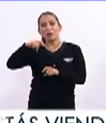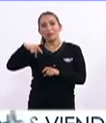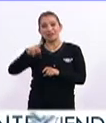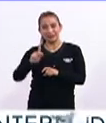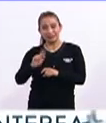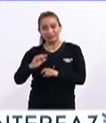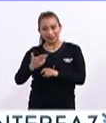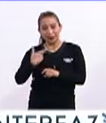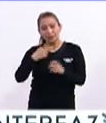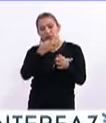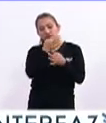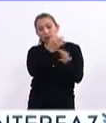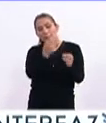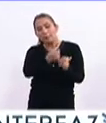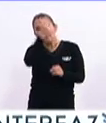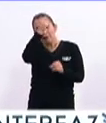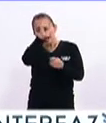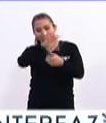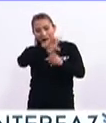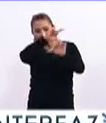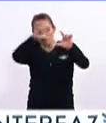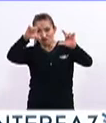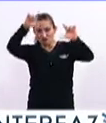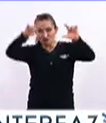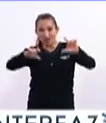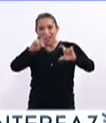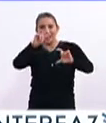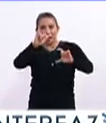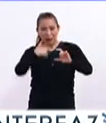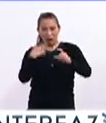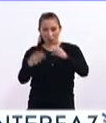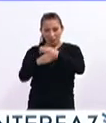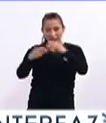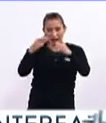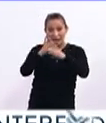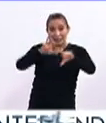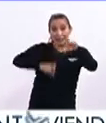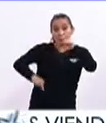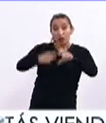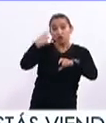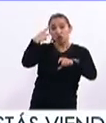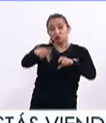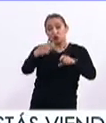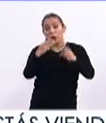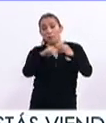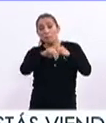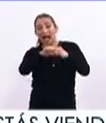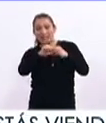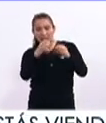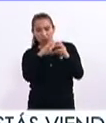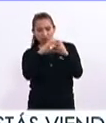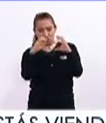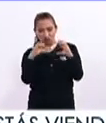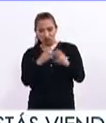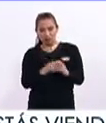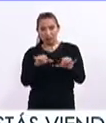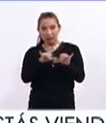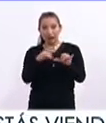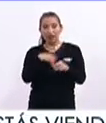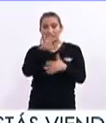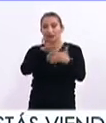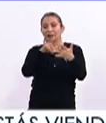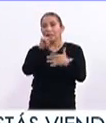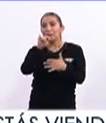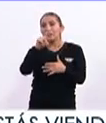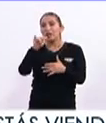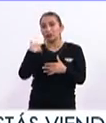Mendeleev publicó la primera tabla que organiza los elementos químicos en función de sus masas atómicas, la famosa tabla periódica, un